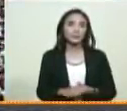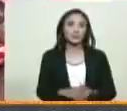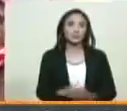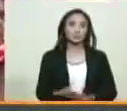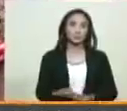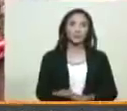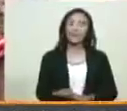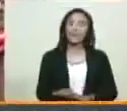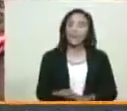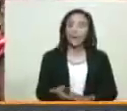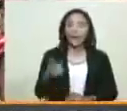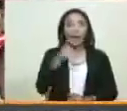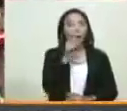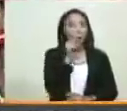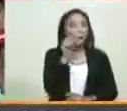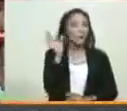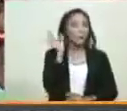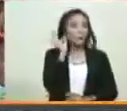Madrina y padrino,